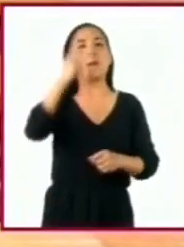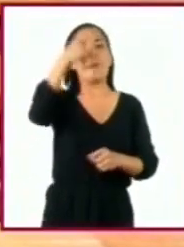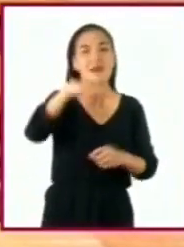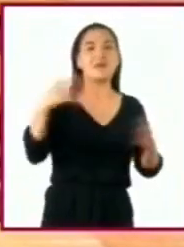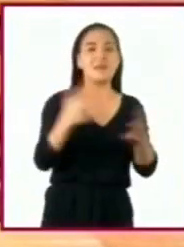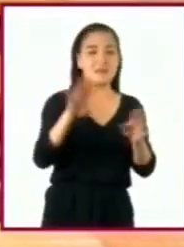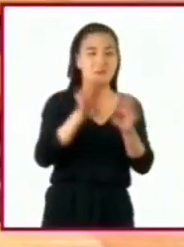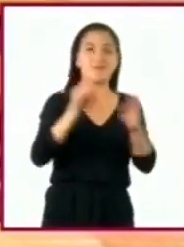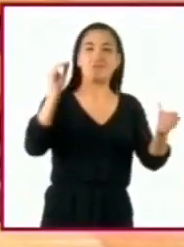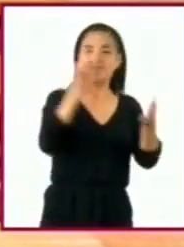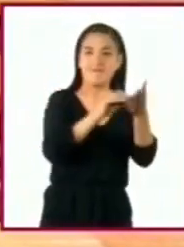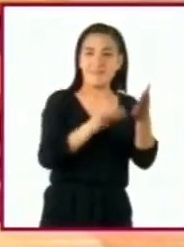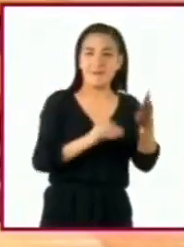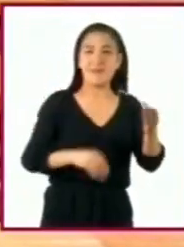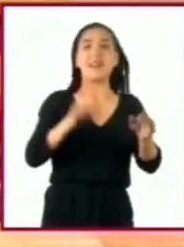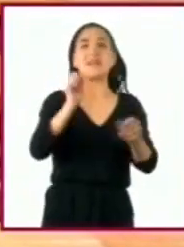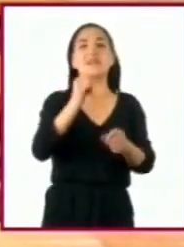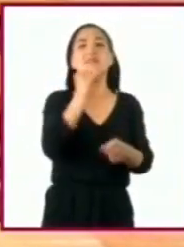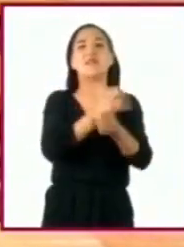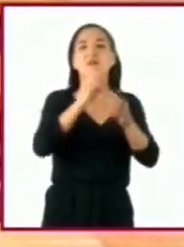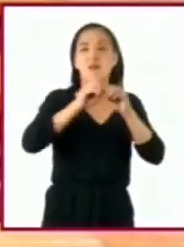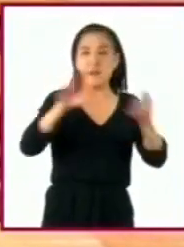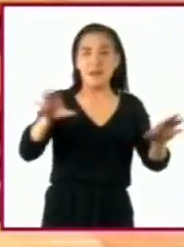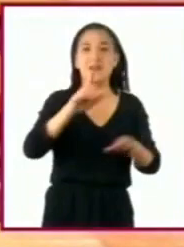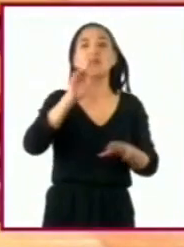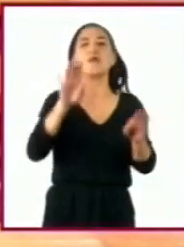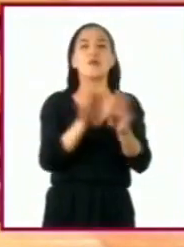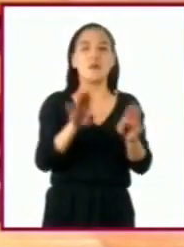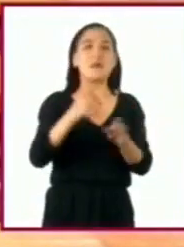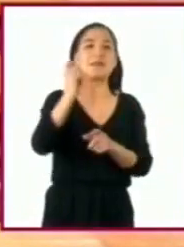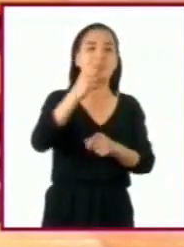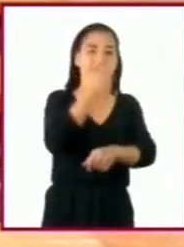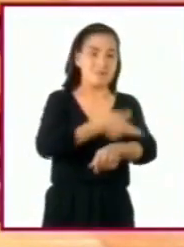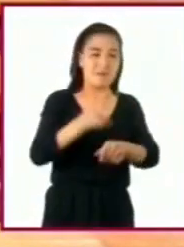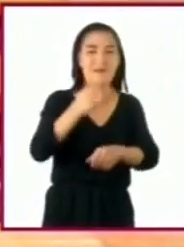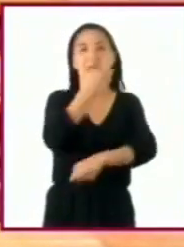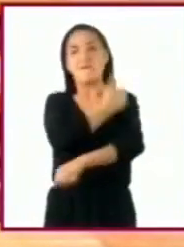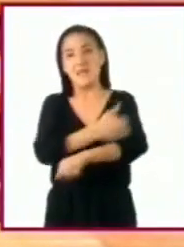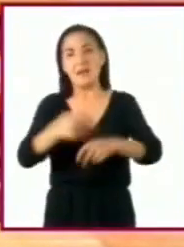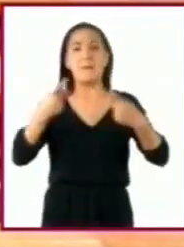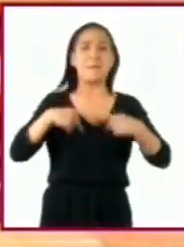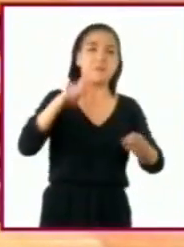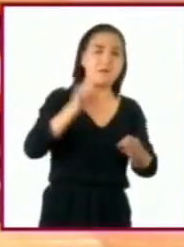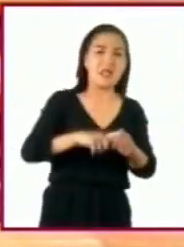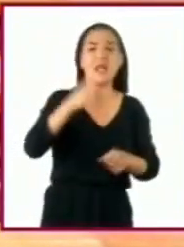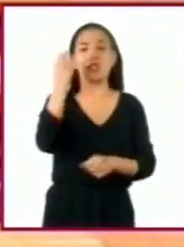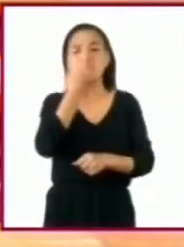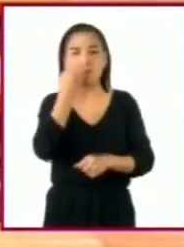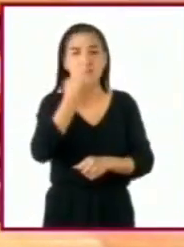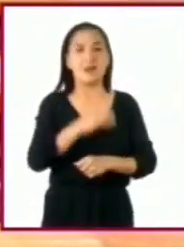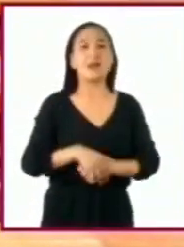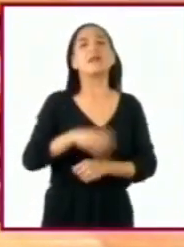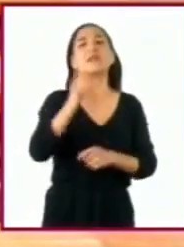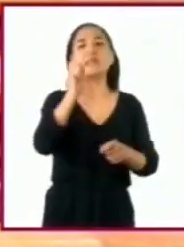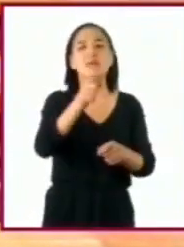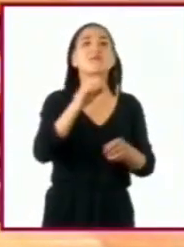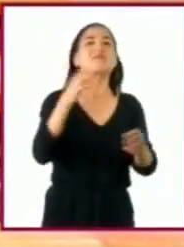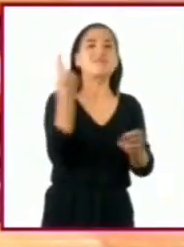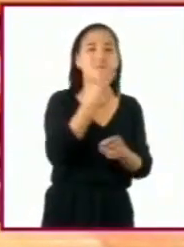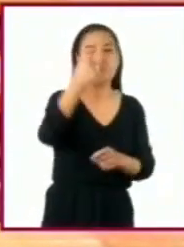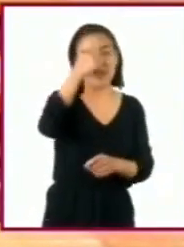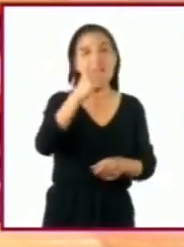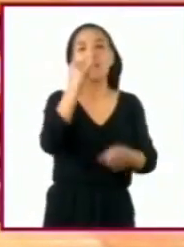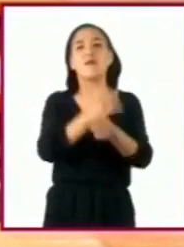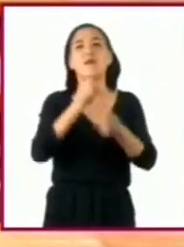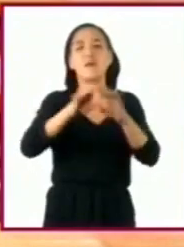anotar información vinculada con el trámite personal, familiar, escolar, laboral y sobre los requisitos e